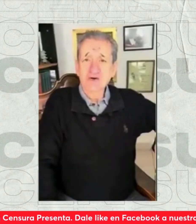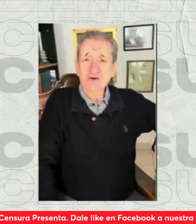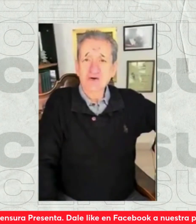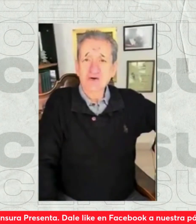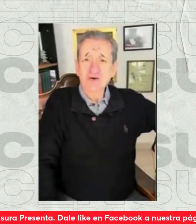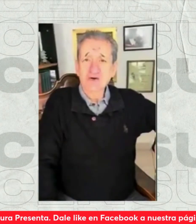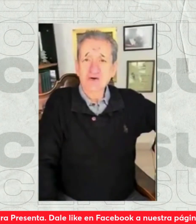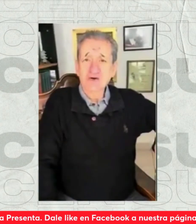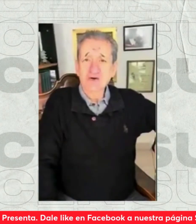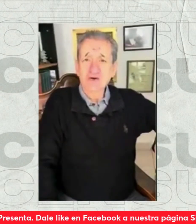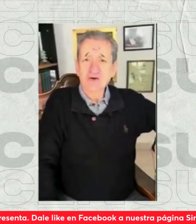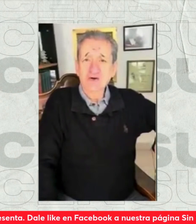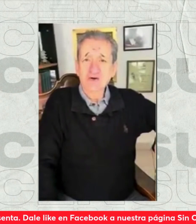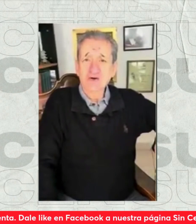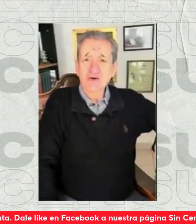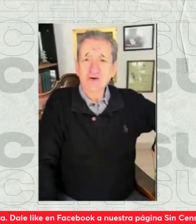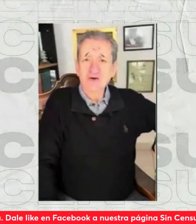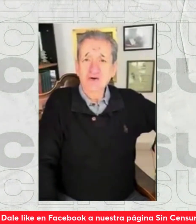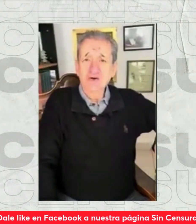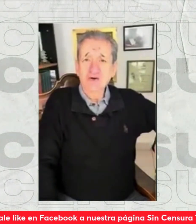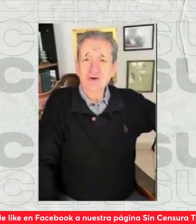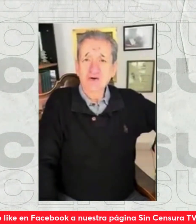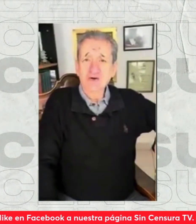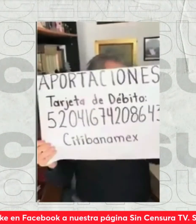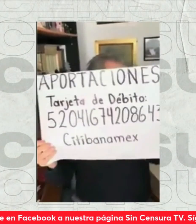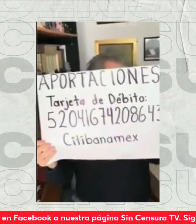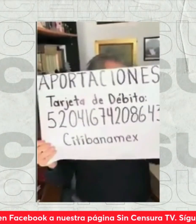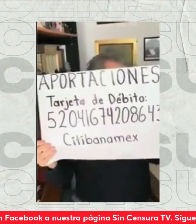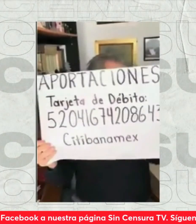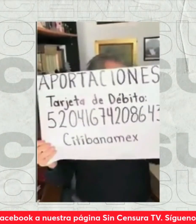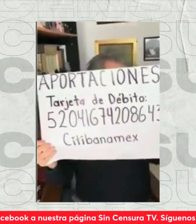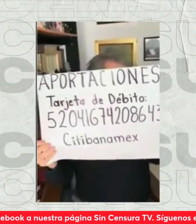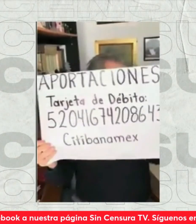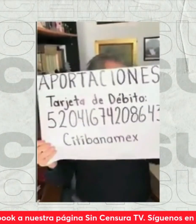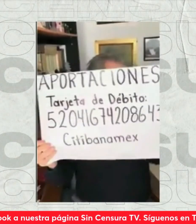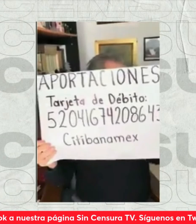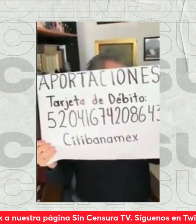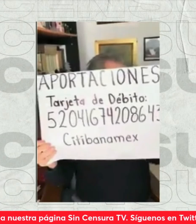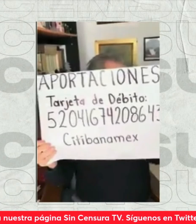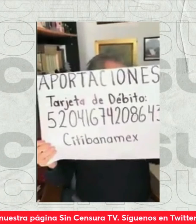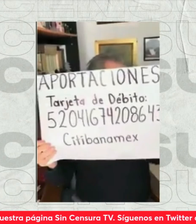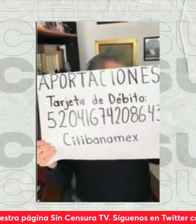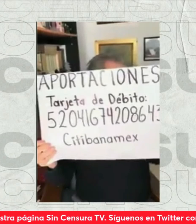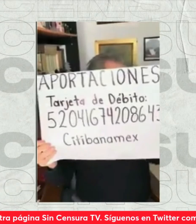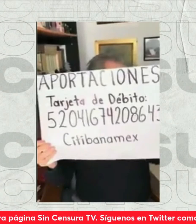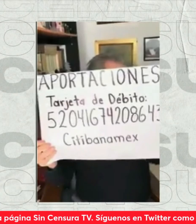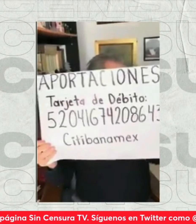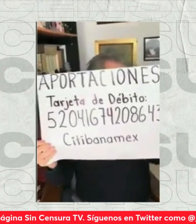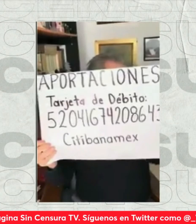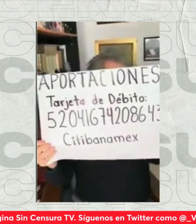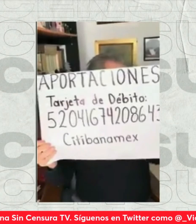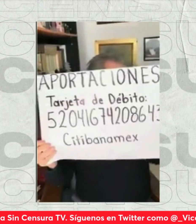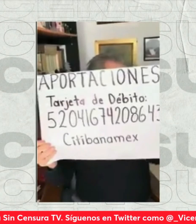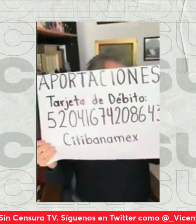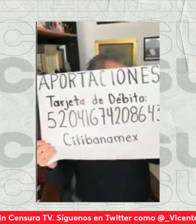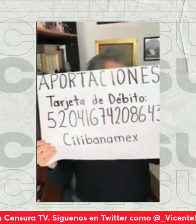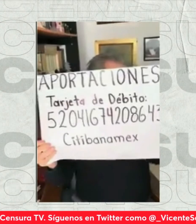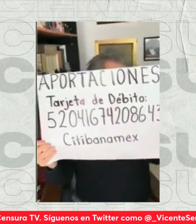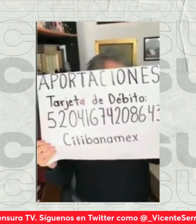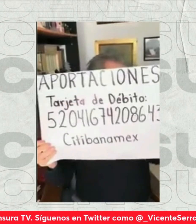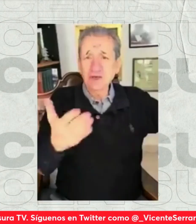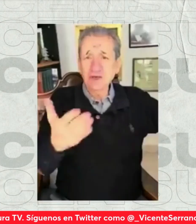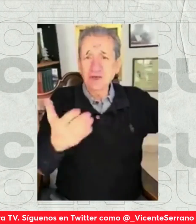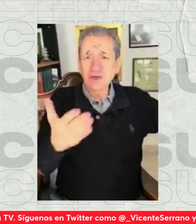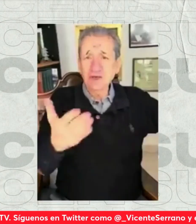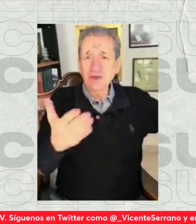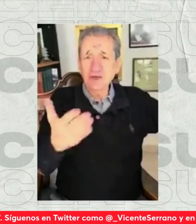pida yo cooperación cuando todos estamos apurados, pero es más importante defender la libertad de